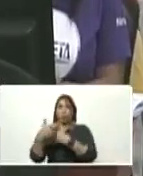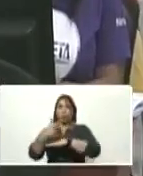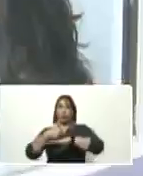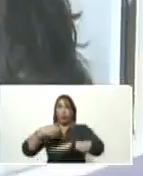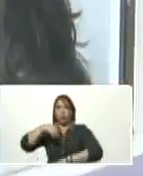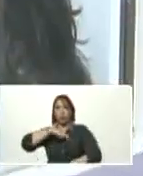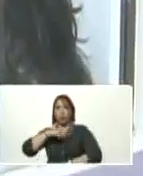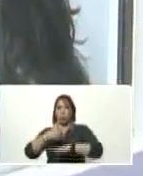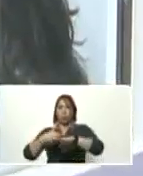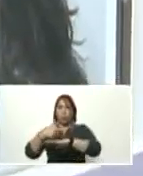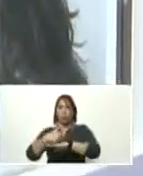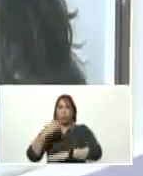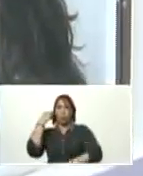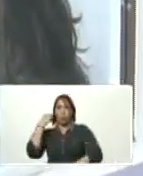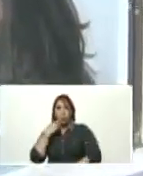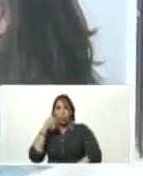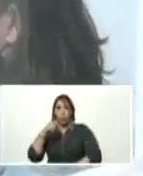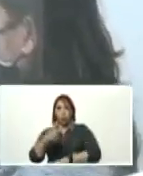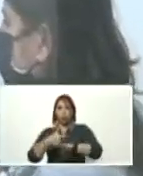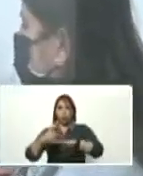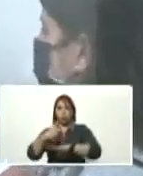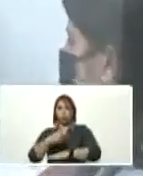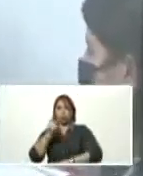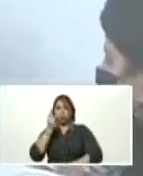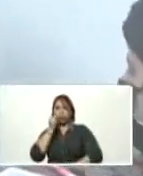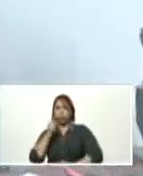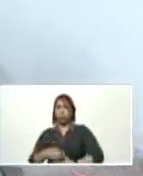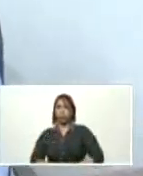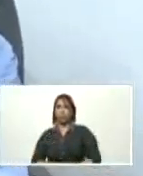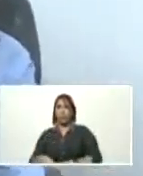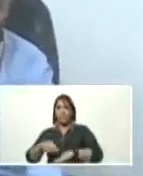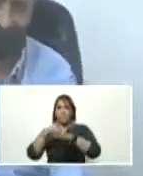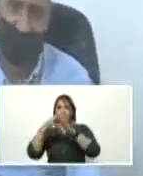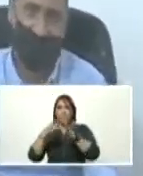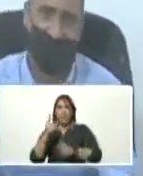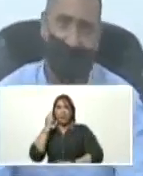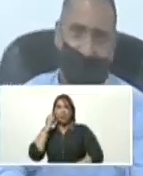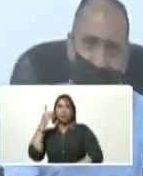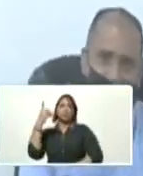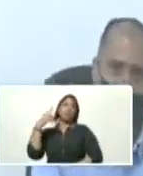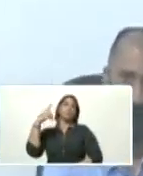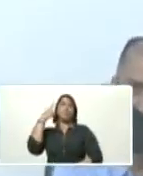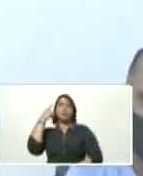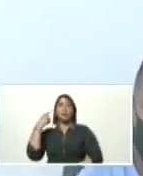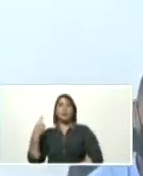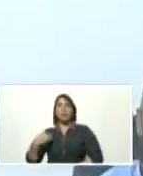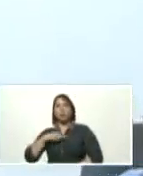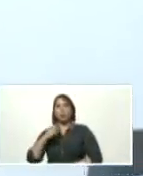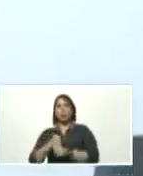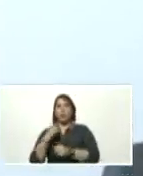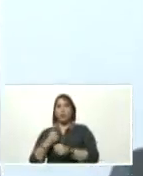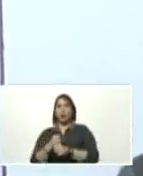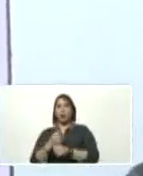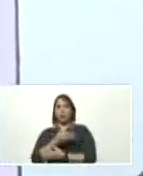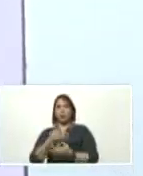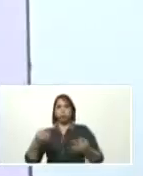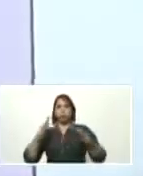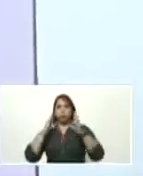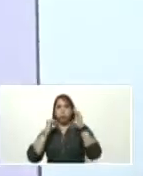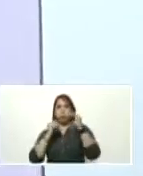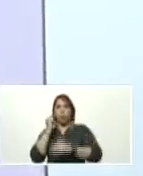gobierno bolivariano, nuestro gobernador Héctor Rodríguez y con nuestra ministra Diva Guzmán. Hemos hecho un trabajo extraordinario para atender a las